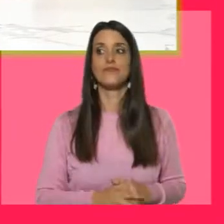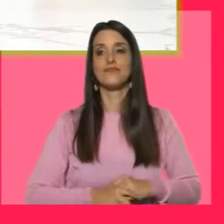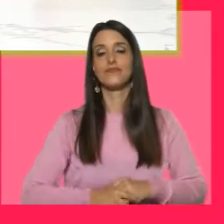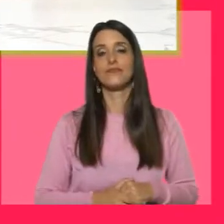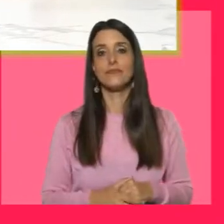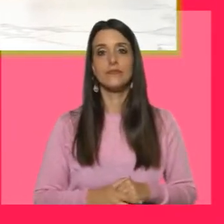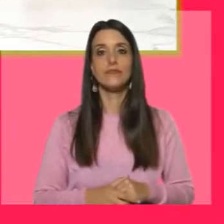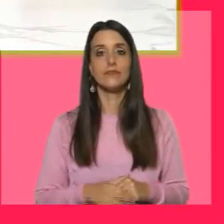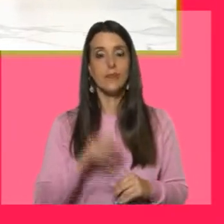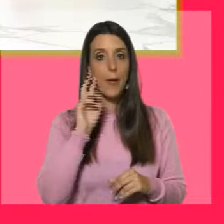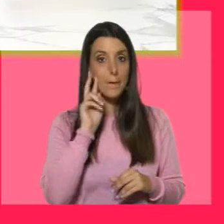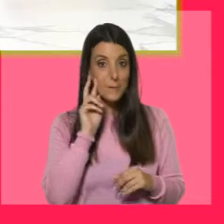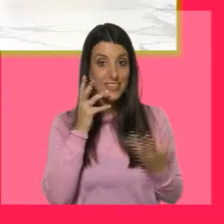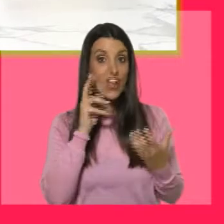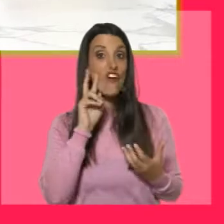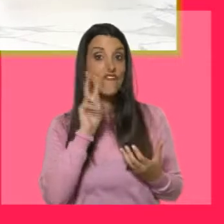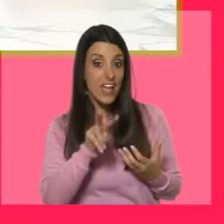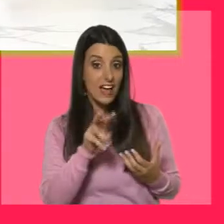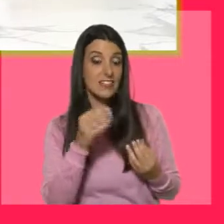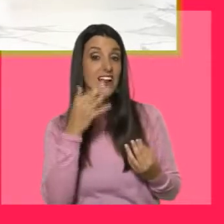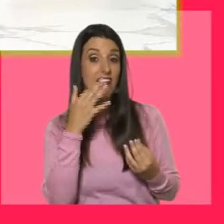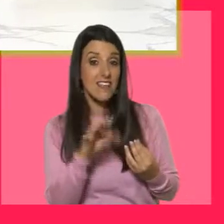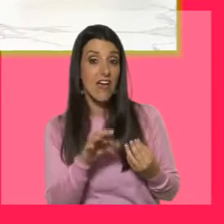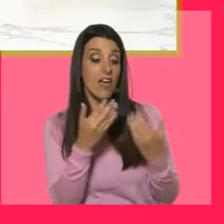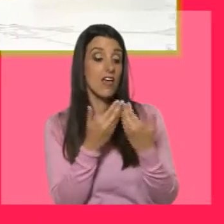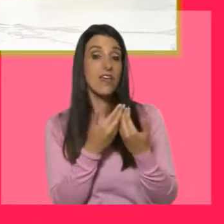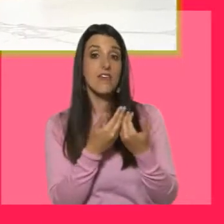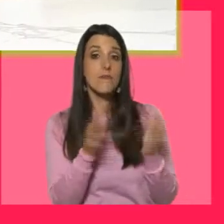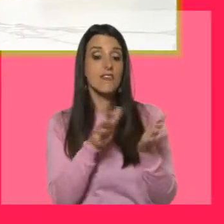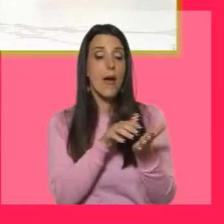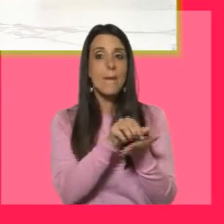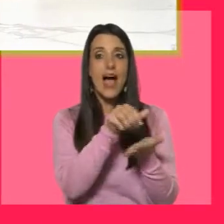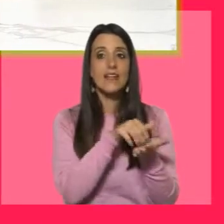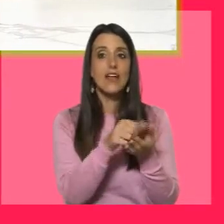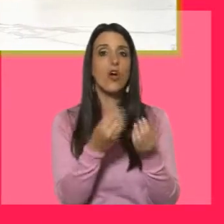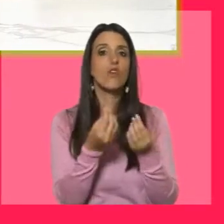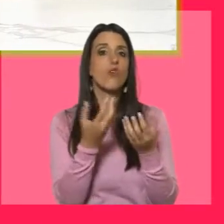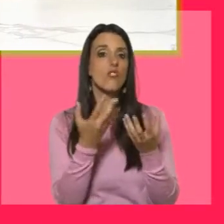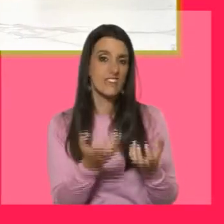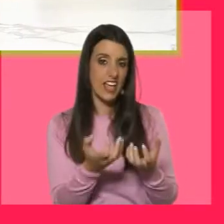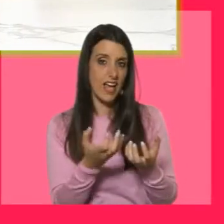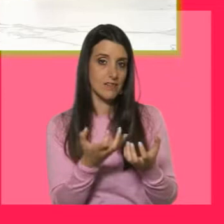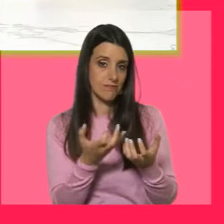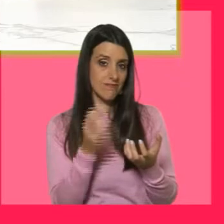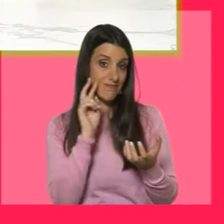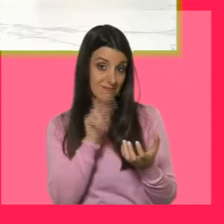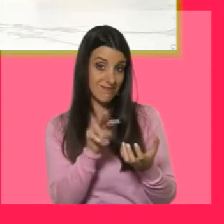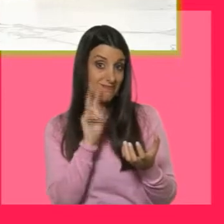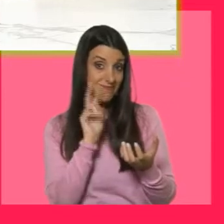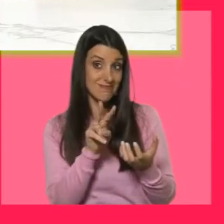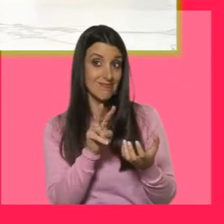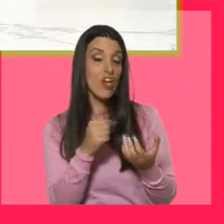Mira, quiero que veas acá, que en realidad al principio la masa es un poco seca. ¿Al principio? Sí.